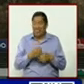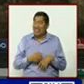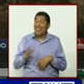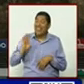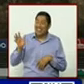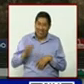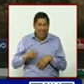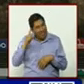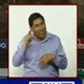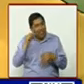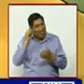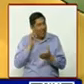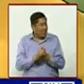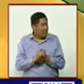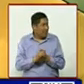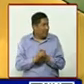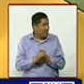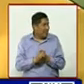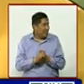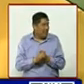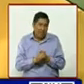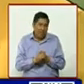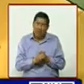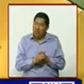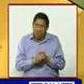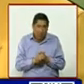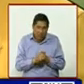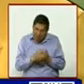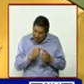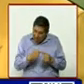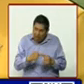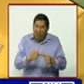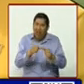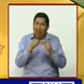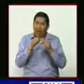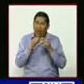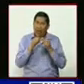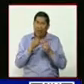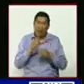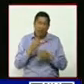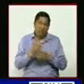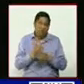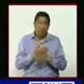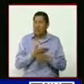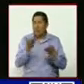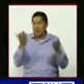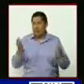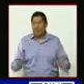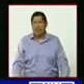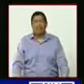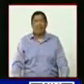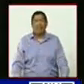cómo es la vida, ¿no? Creo que el que persevera, tarde o temprano caen las cosas.